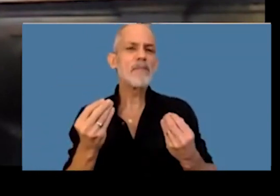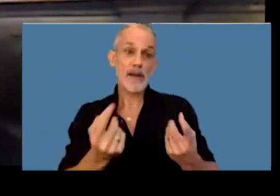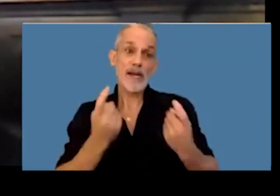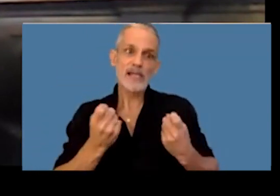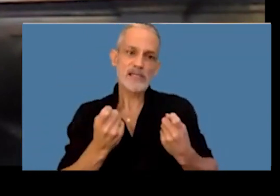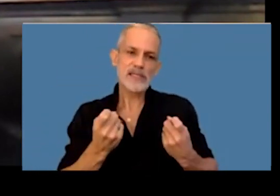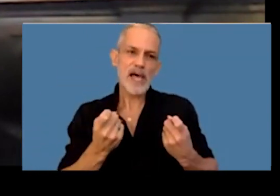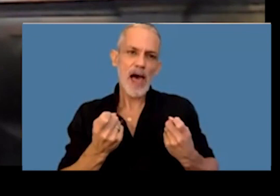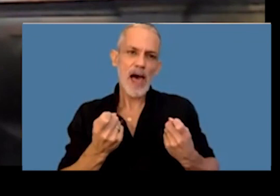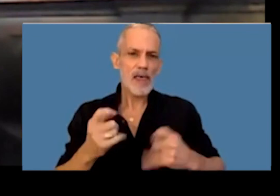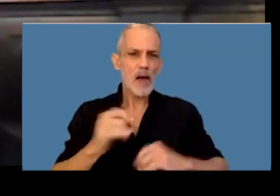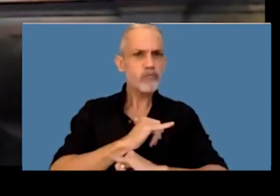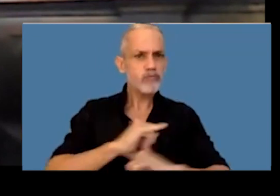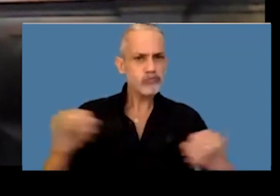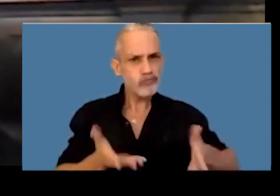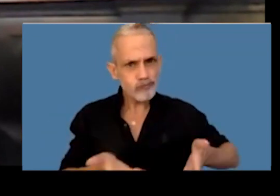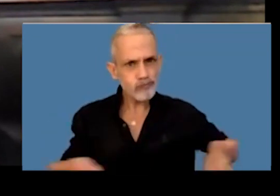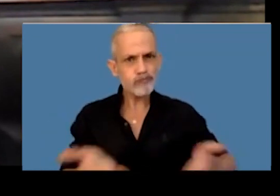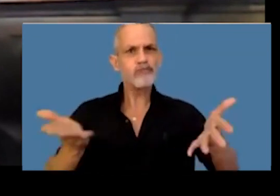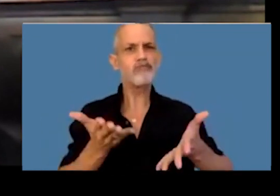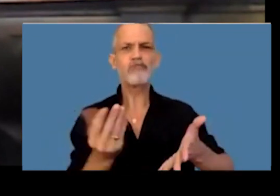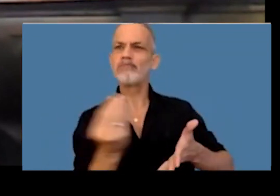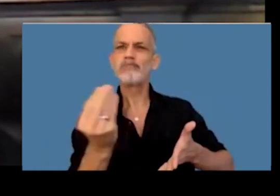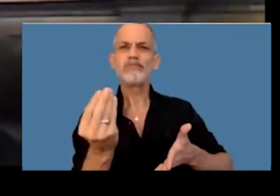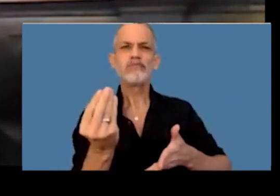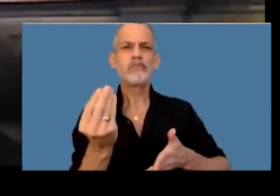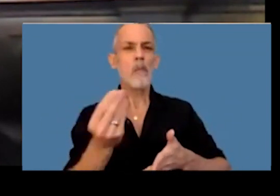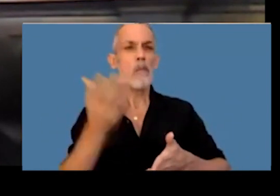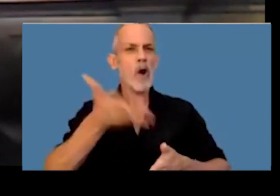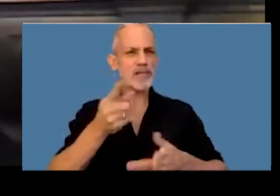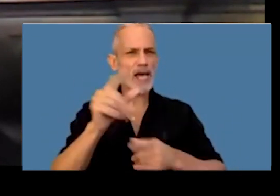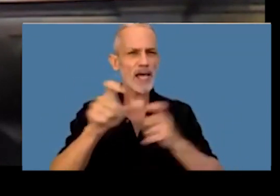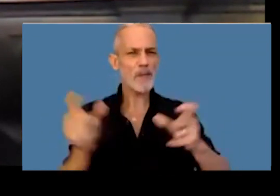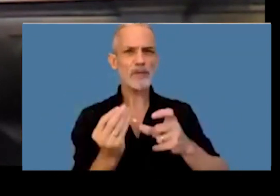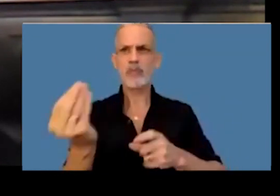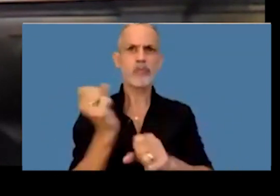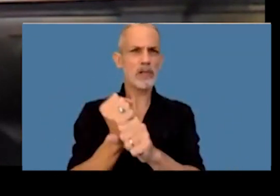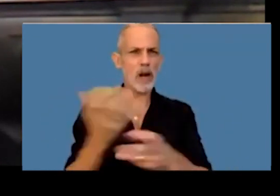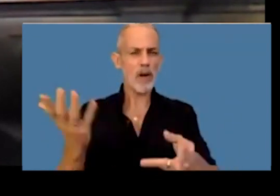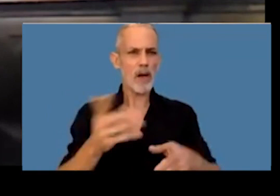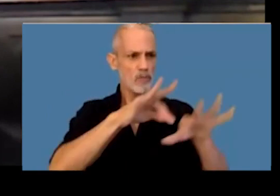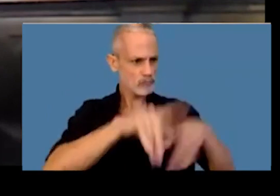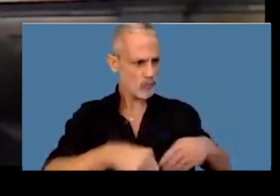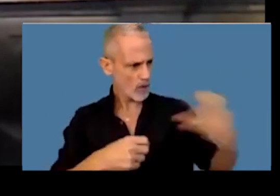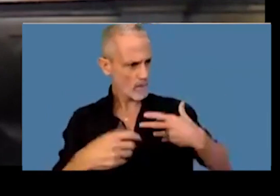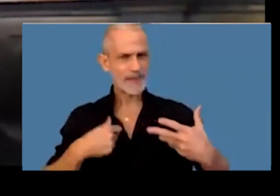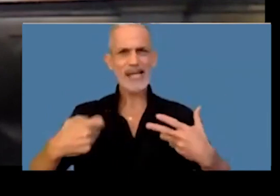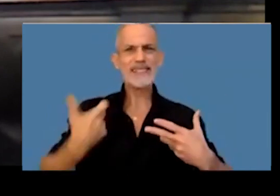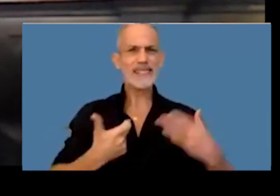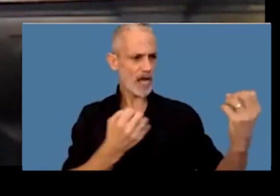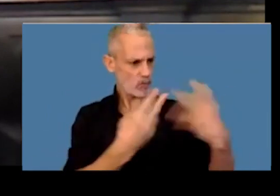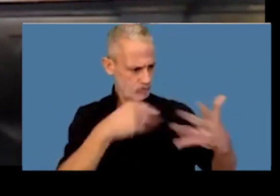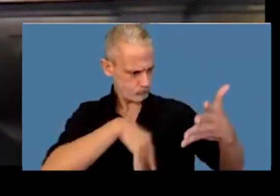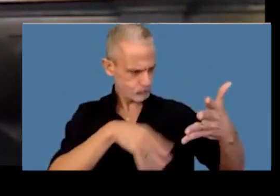de promover el cupo laboral. Yo el otro día recibía nota de algunos sindicatos que me pedían que cumpliéramos con